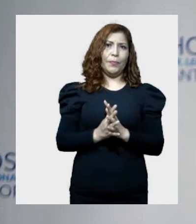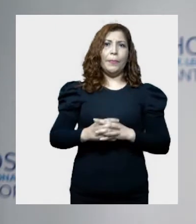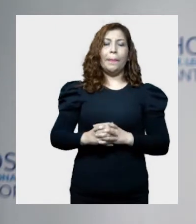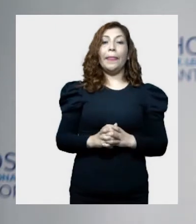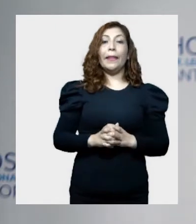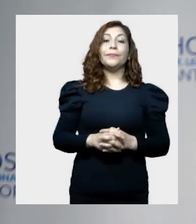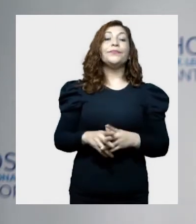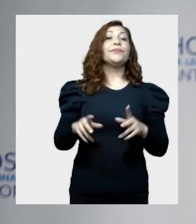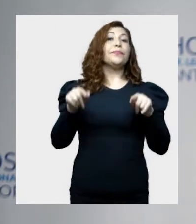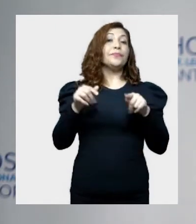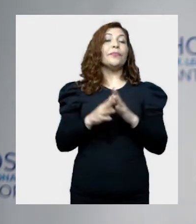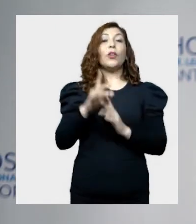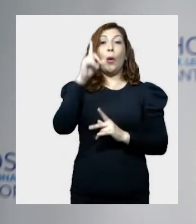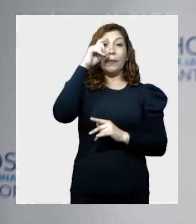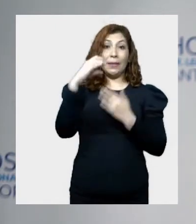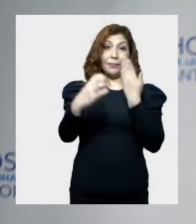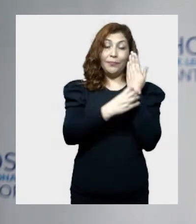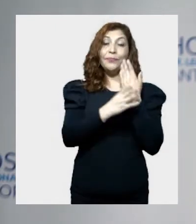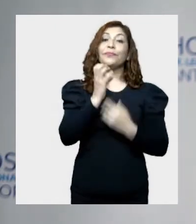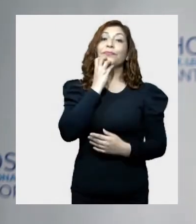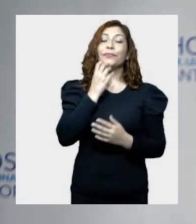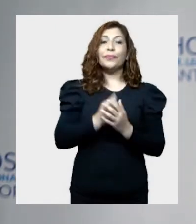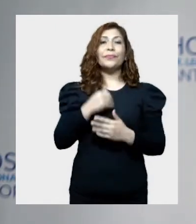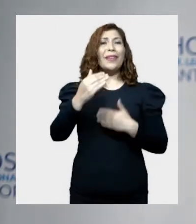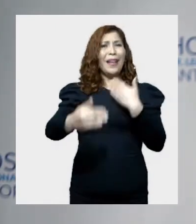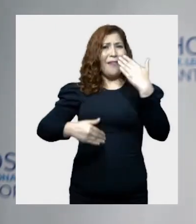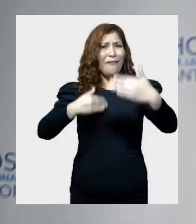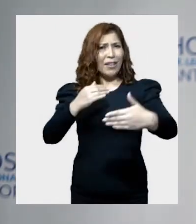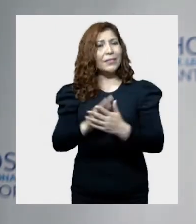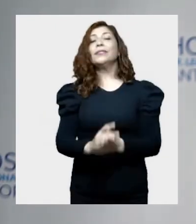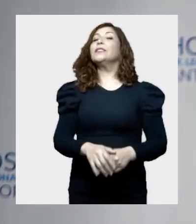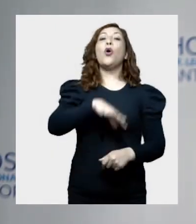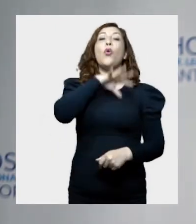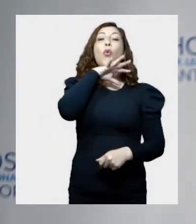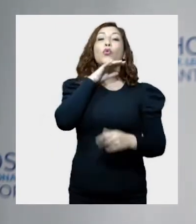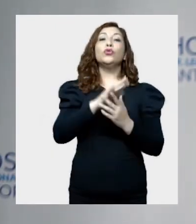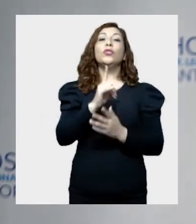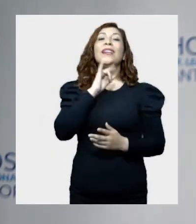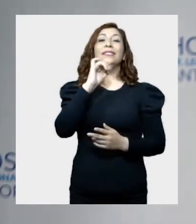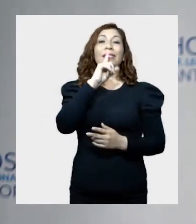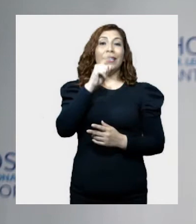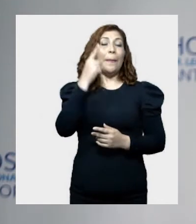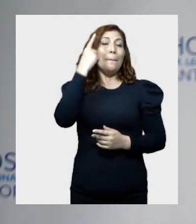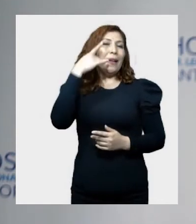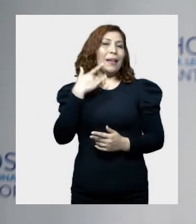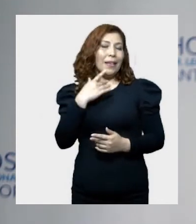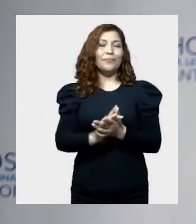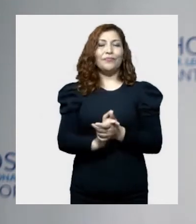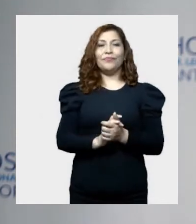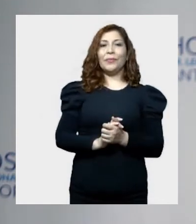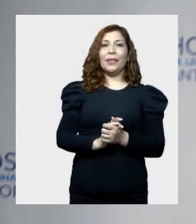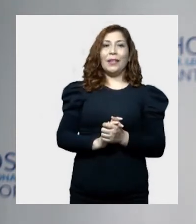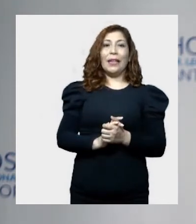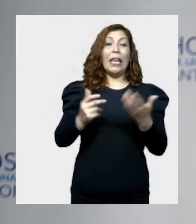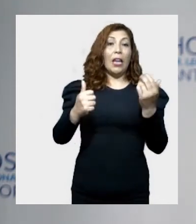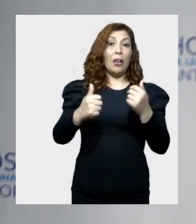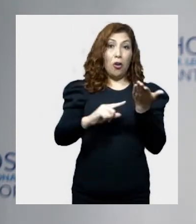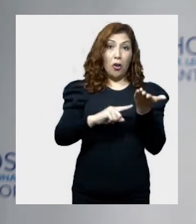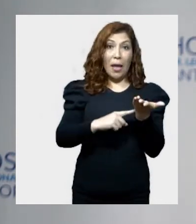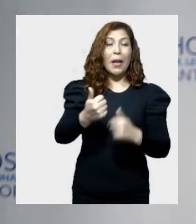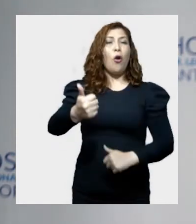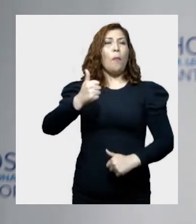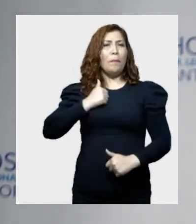De esta manera, el Hospital Regional de Antofagasta avanza en el uso de las TICs para cumplir con demandas históricas